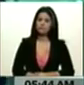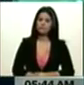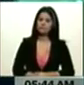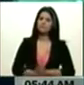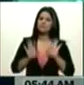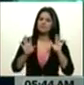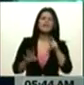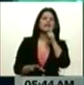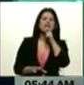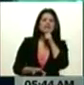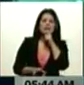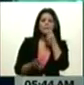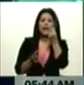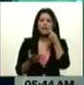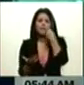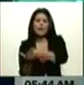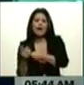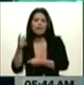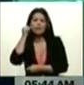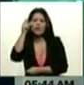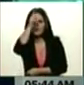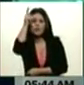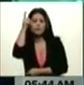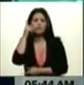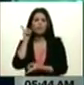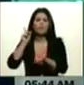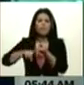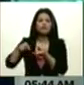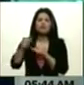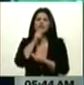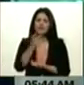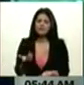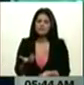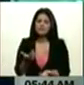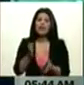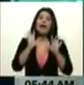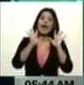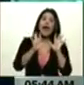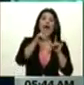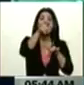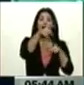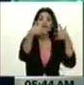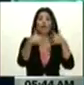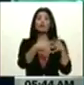¿Quién le paga usted, señor Tintori? ¿Cuál de las ONG esas que pagan los gringos?